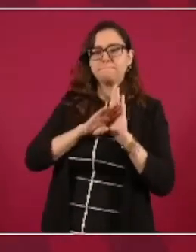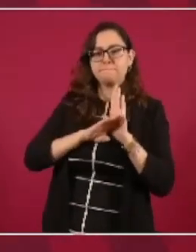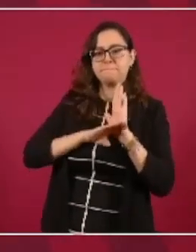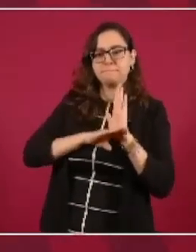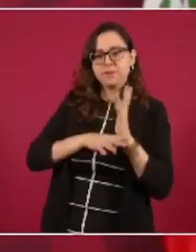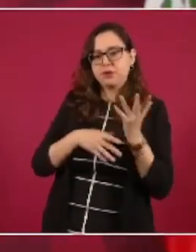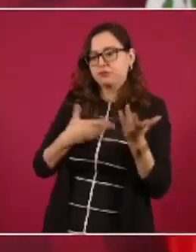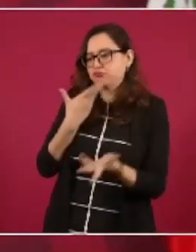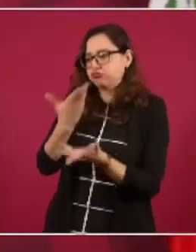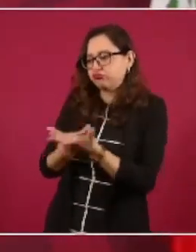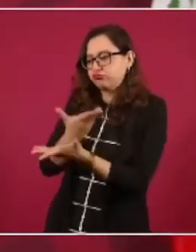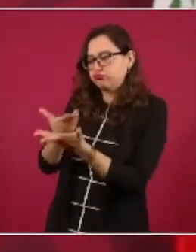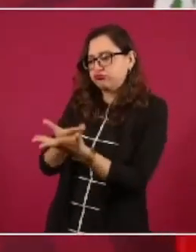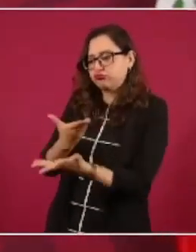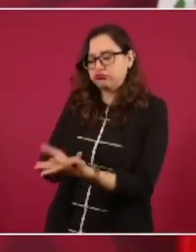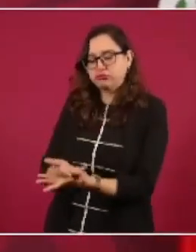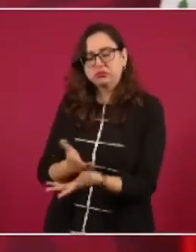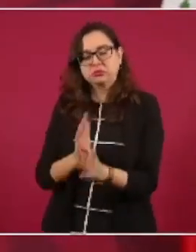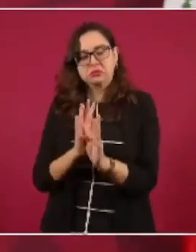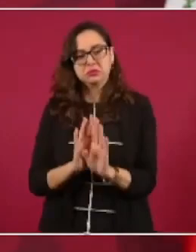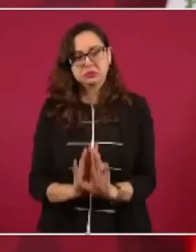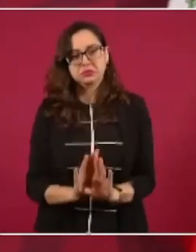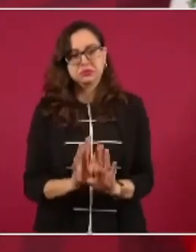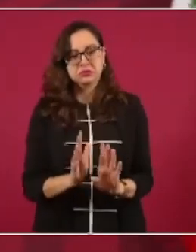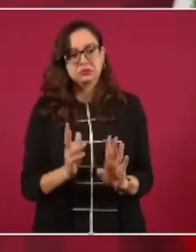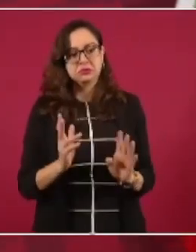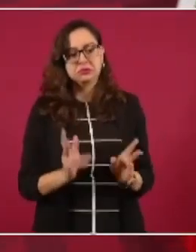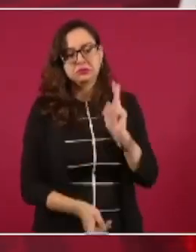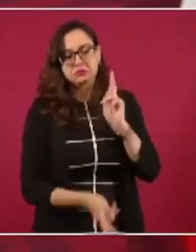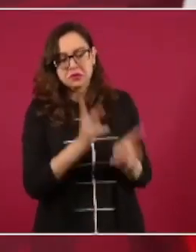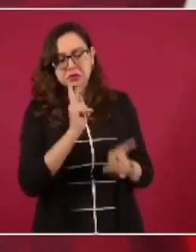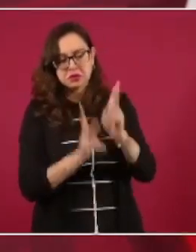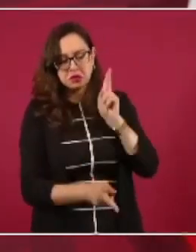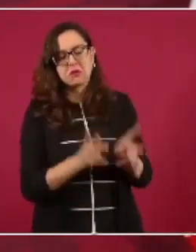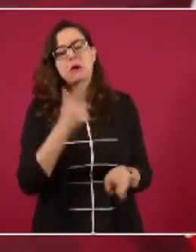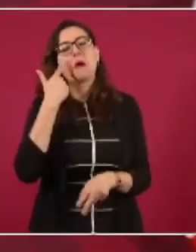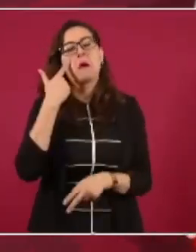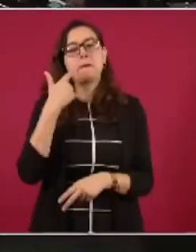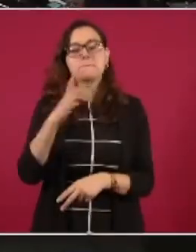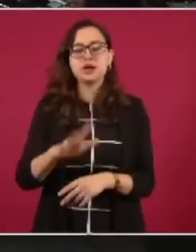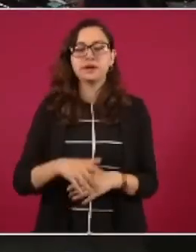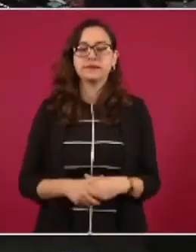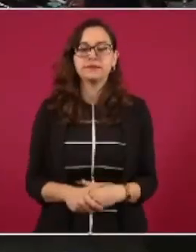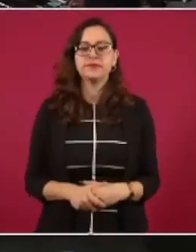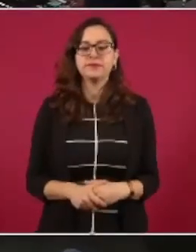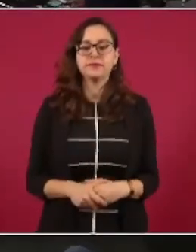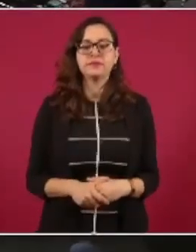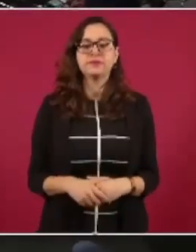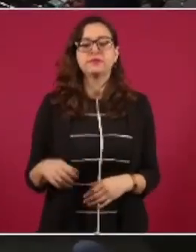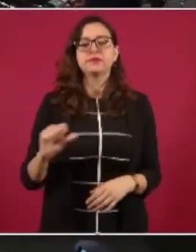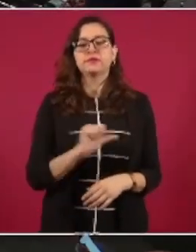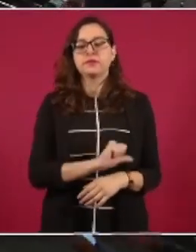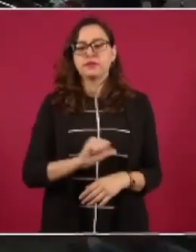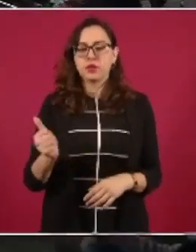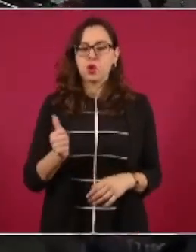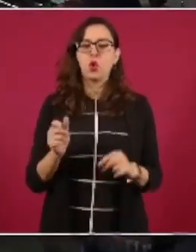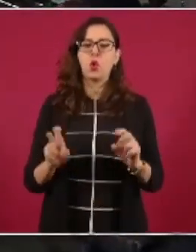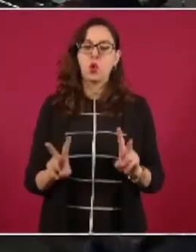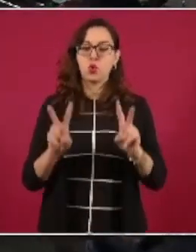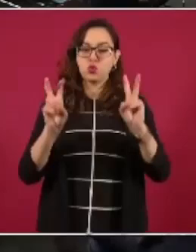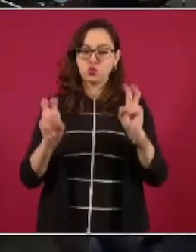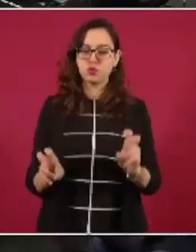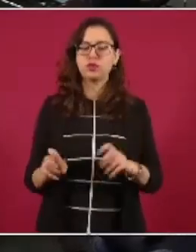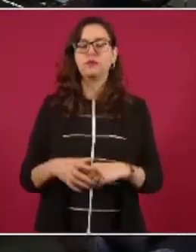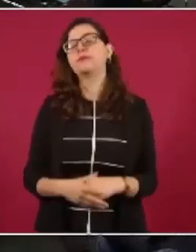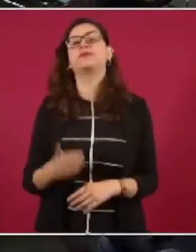hacer planteamientos, o sea, si hay esta conversación. Cambio de tema, señor presidente, temas legislativos. Esta